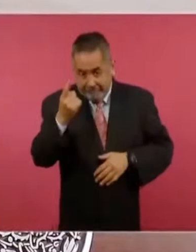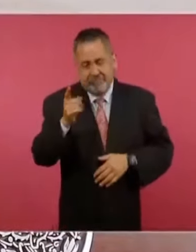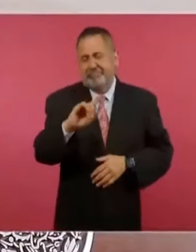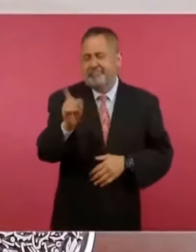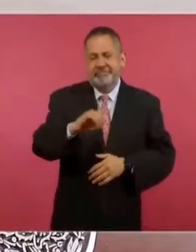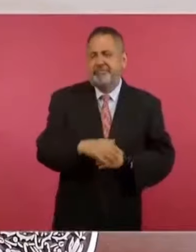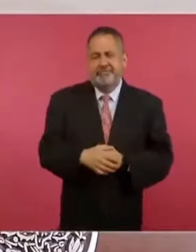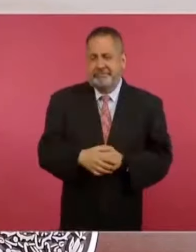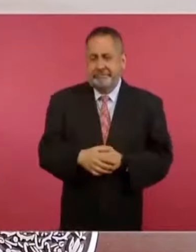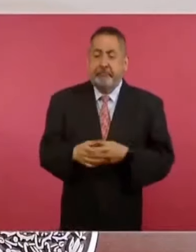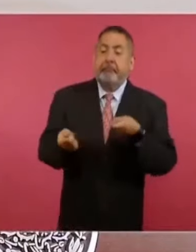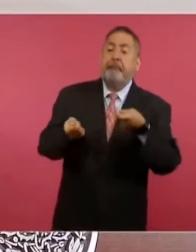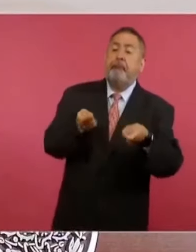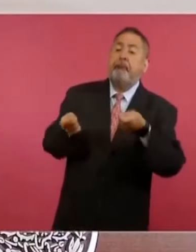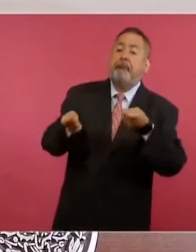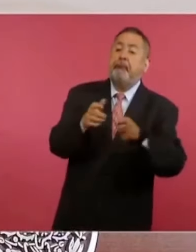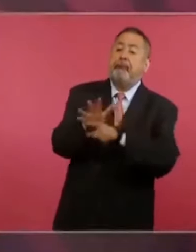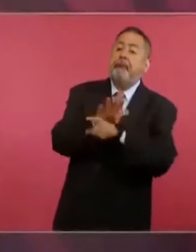manipularlo.